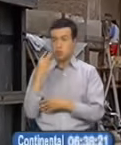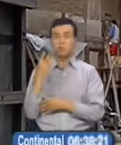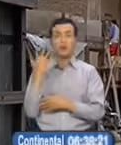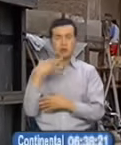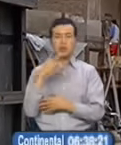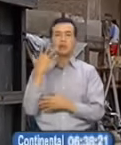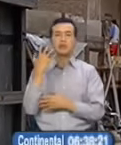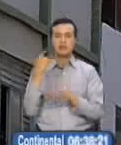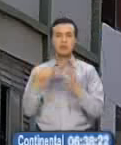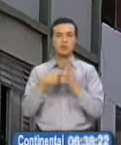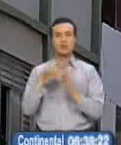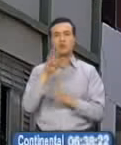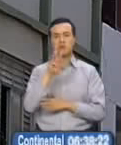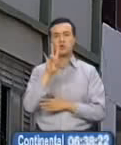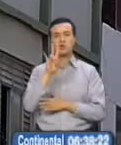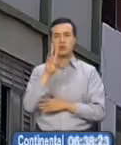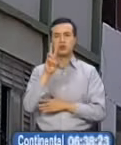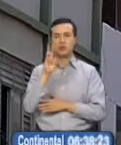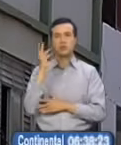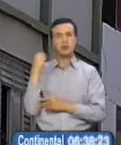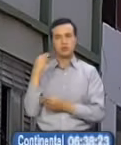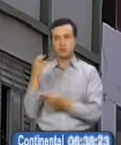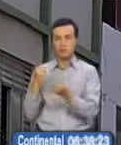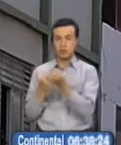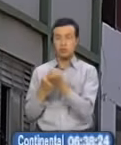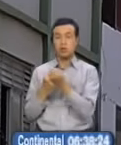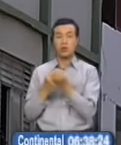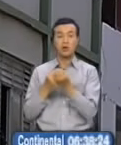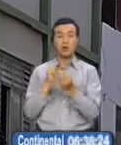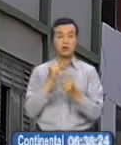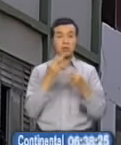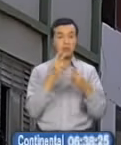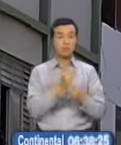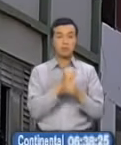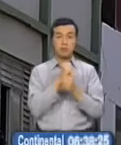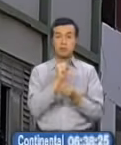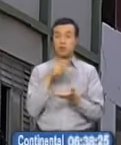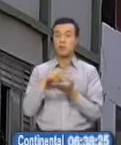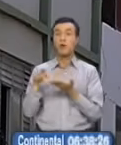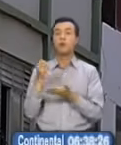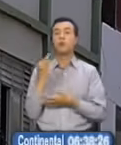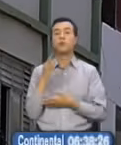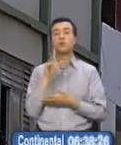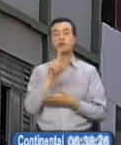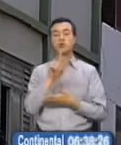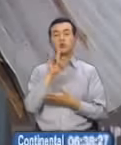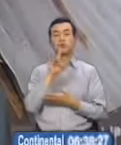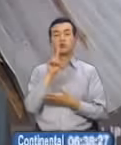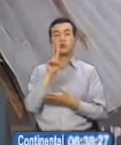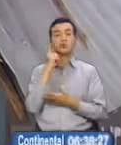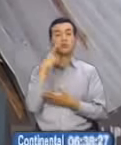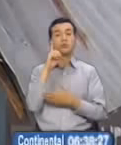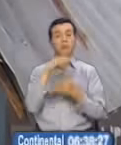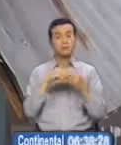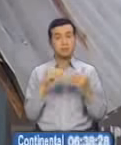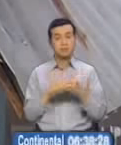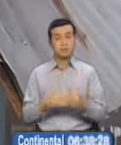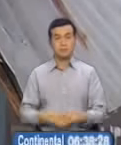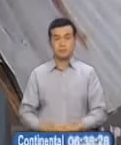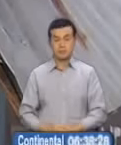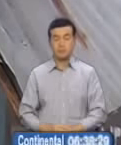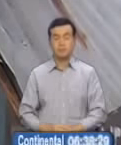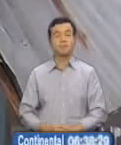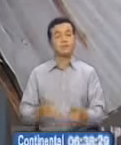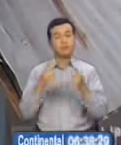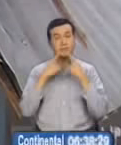con 15.476, por los cuales las aseguradoras han debido cancelar más de 182 millones de dólares. Además,